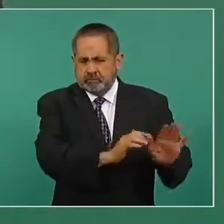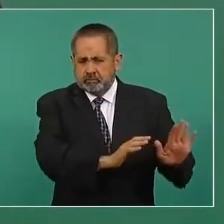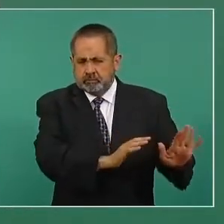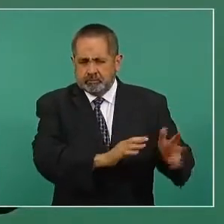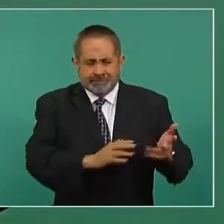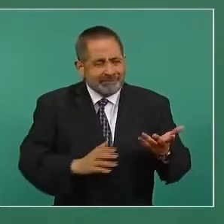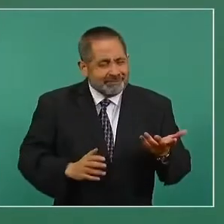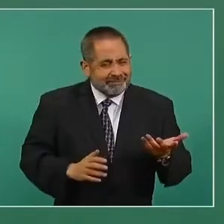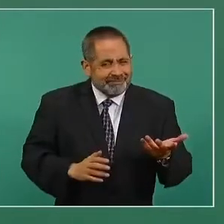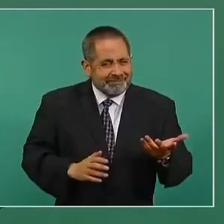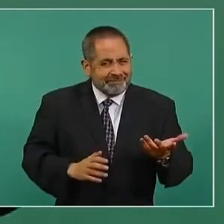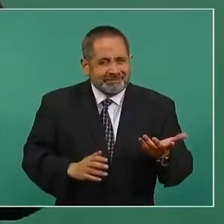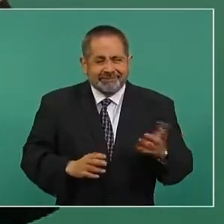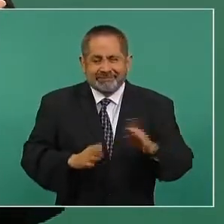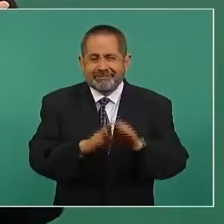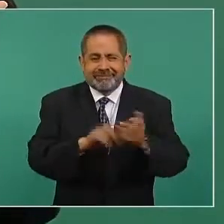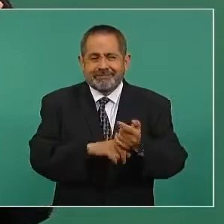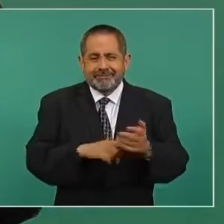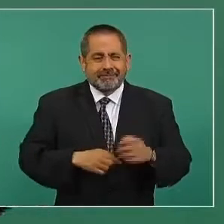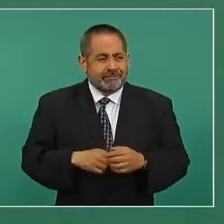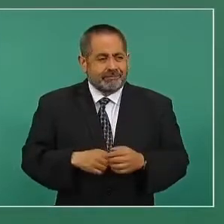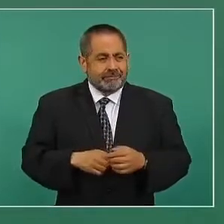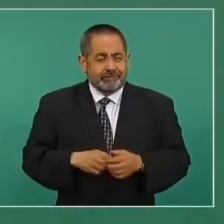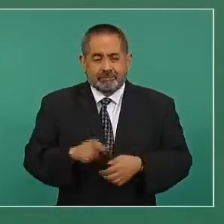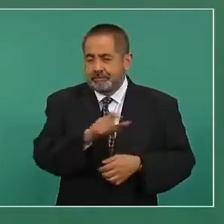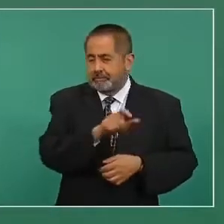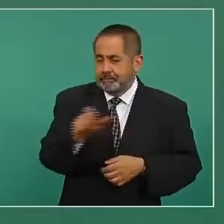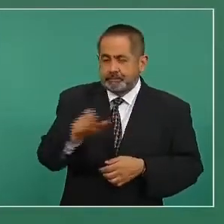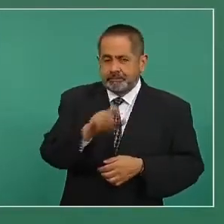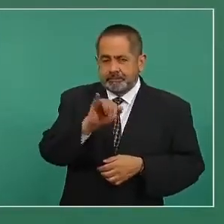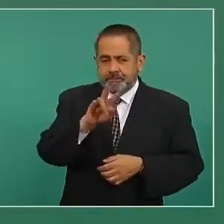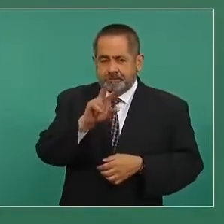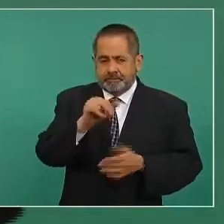de modo que con la devolución del IVA